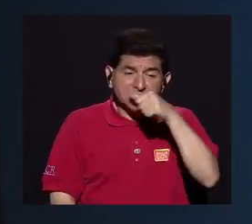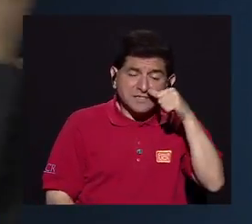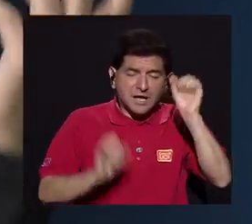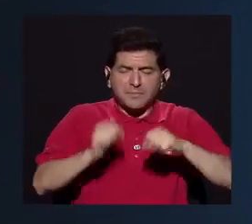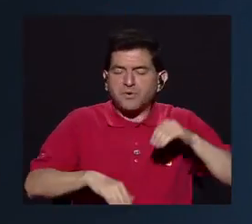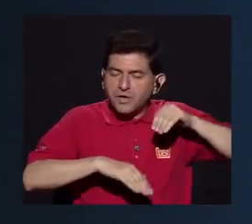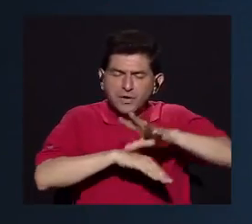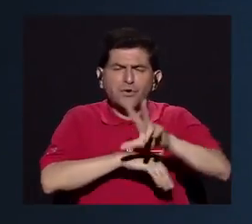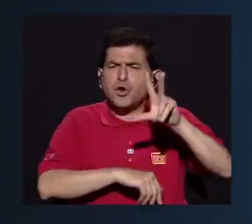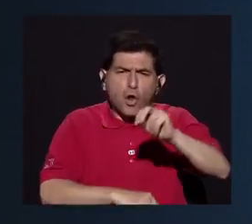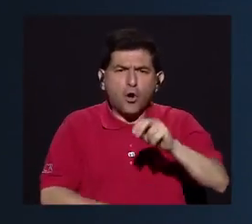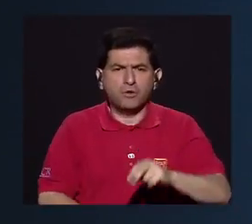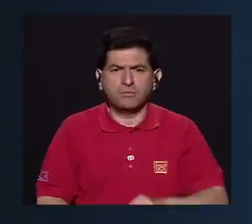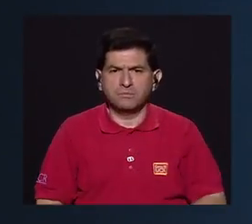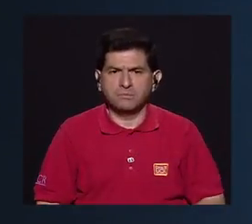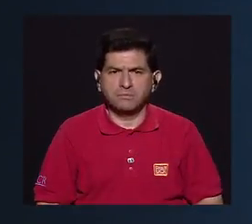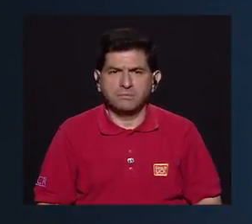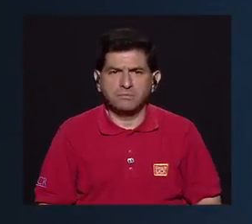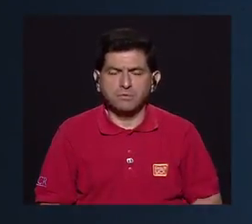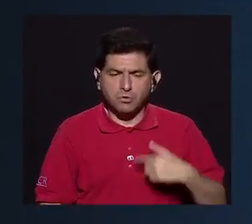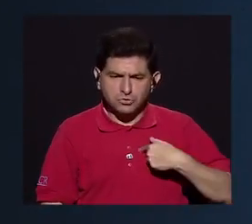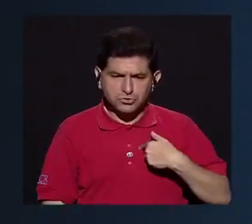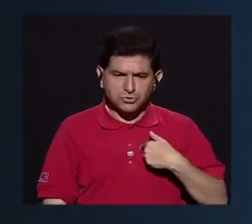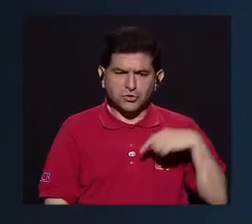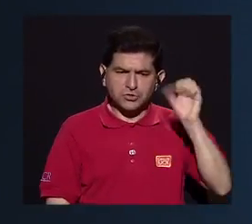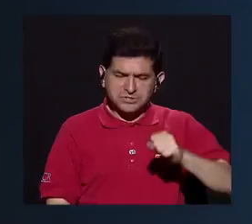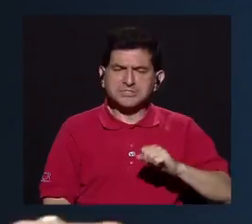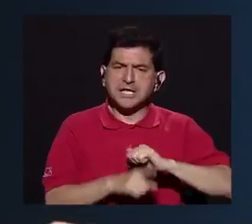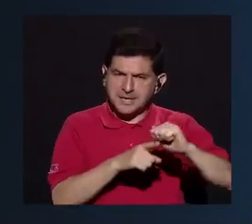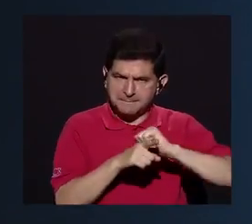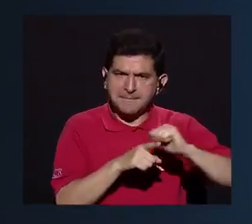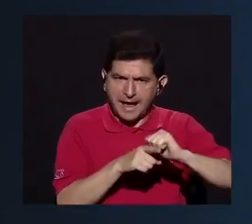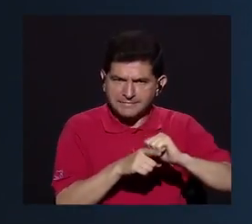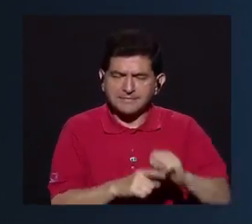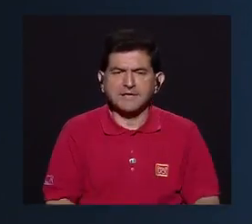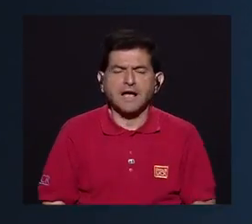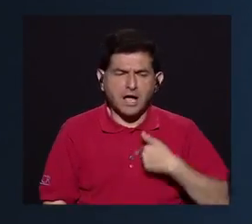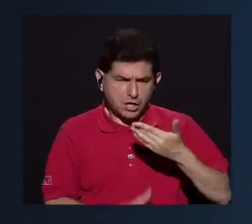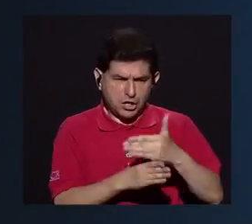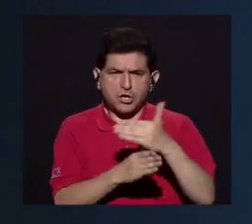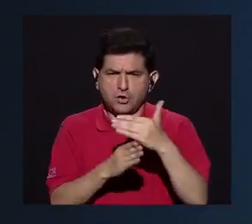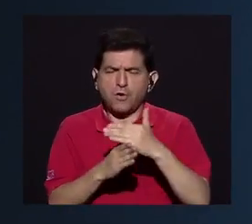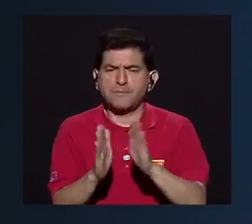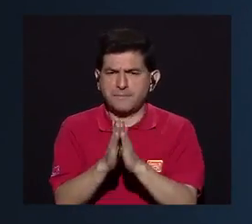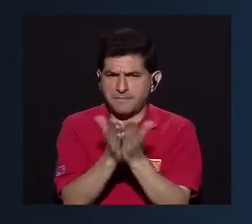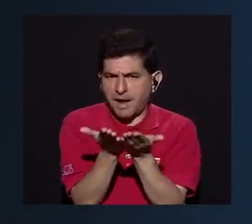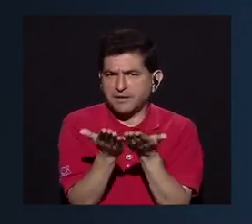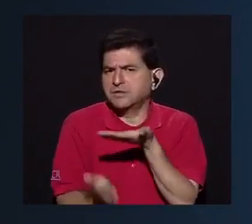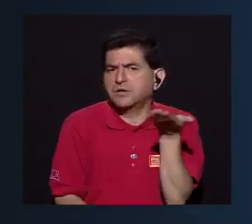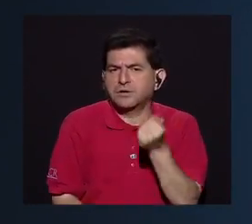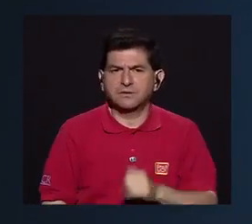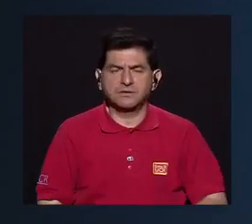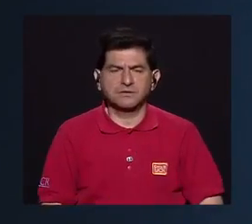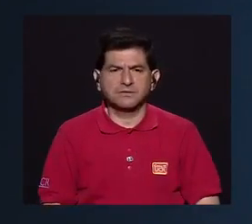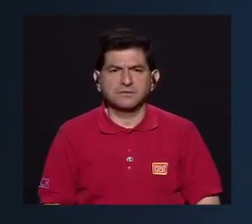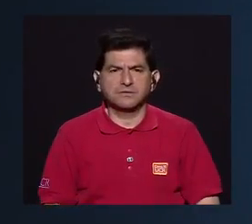para poder inspirarse. Para mí no. Yo lo que sí he practicado, y es lo que comparto también en el libro, es el hecho de